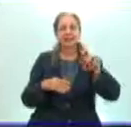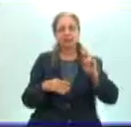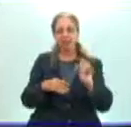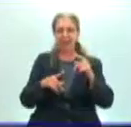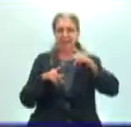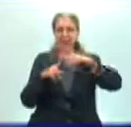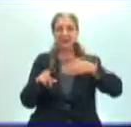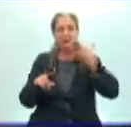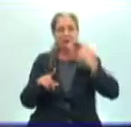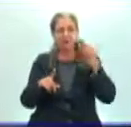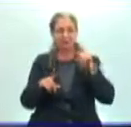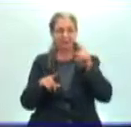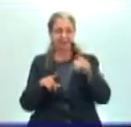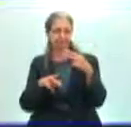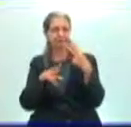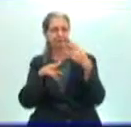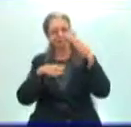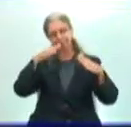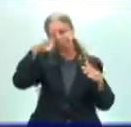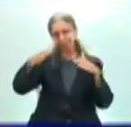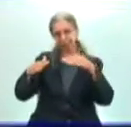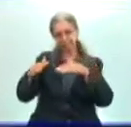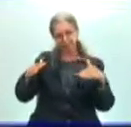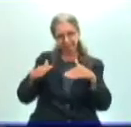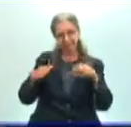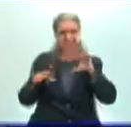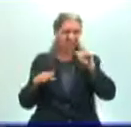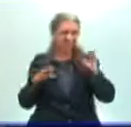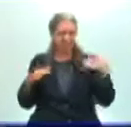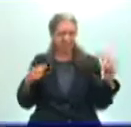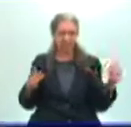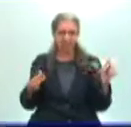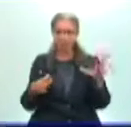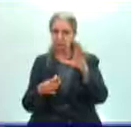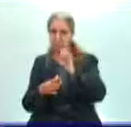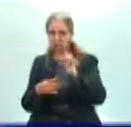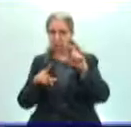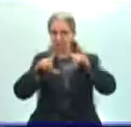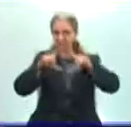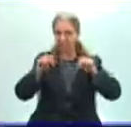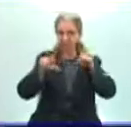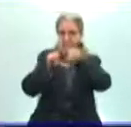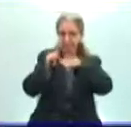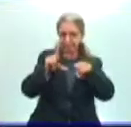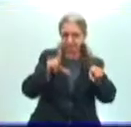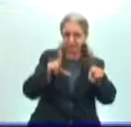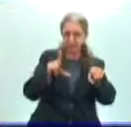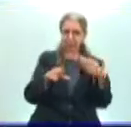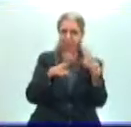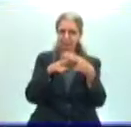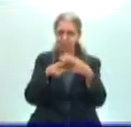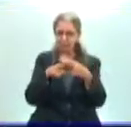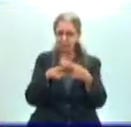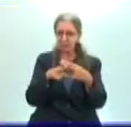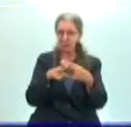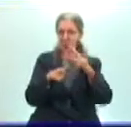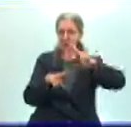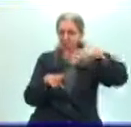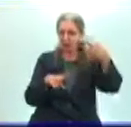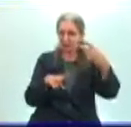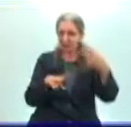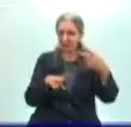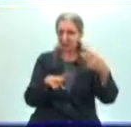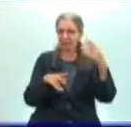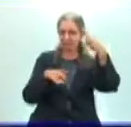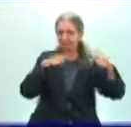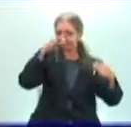relacionan estos lados. ¿Alguien recuerda qué dice? Dice que en todo triángulo rectángulo se cumple que la suma de los cuadrados de los catetos es